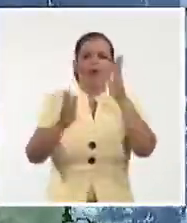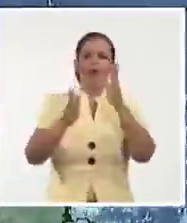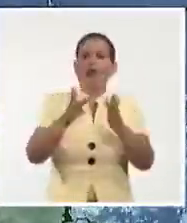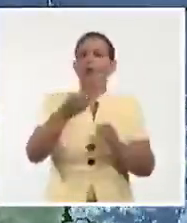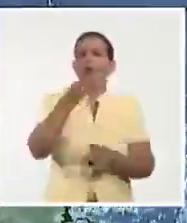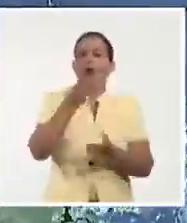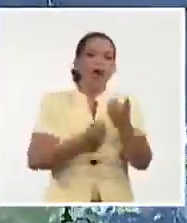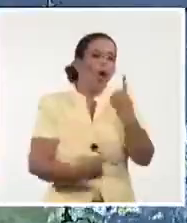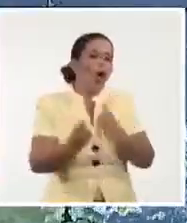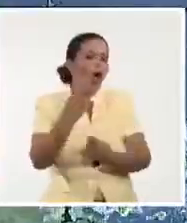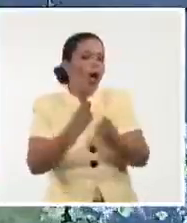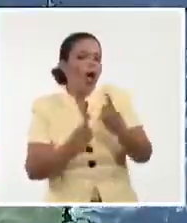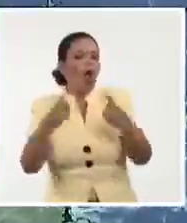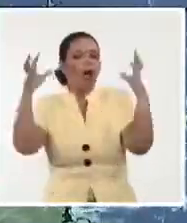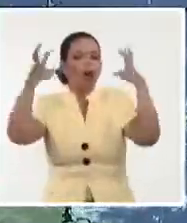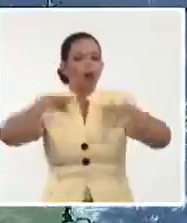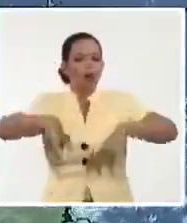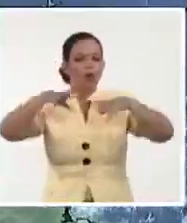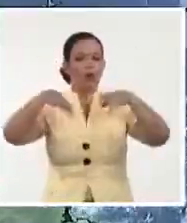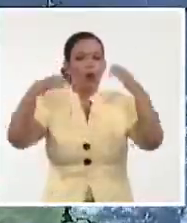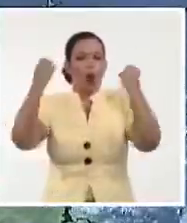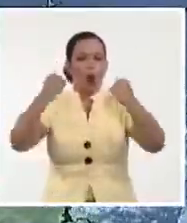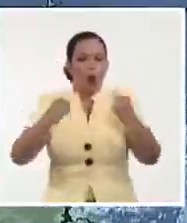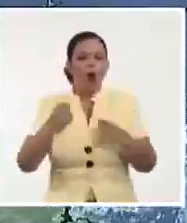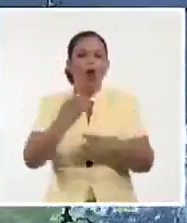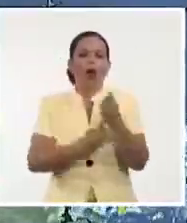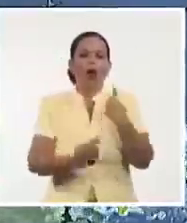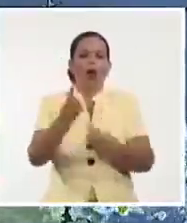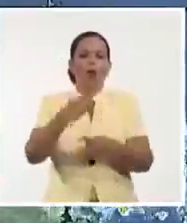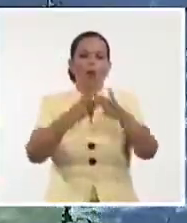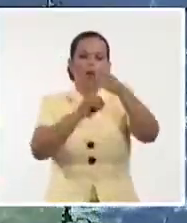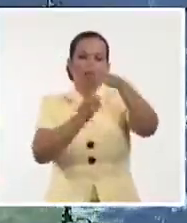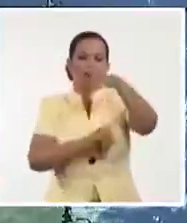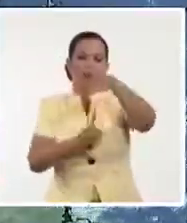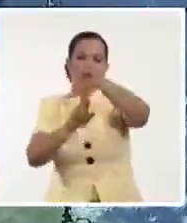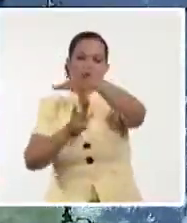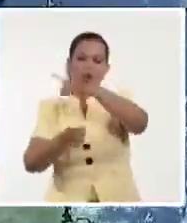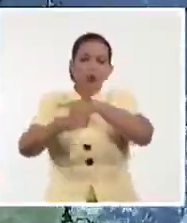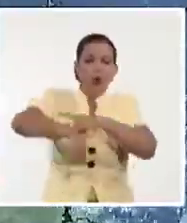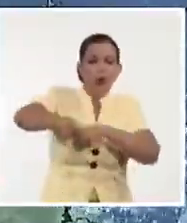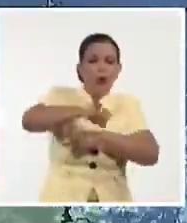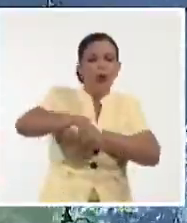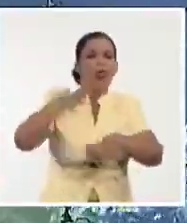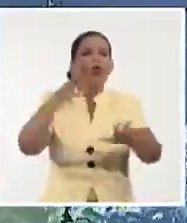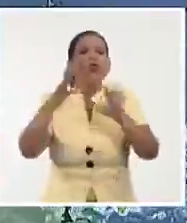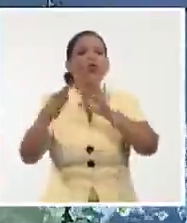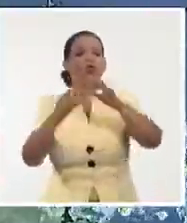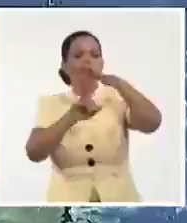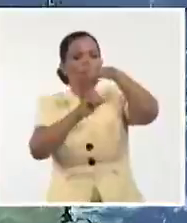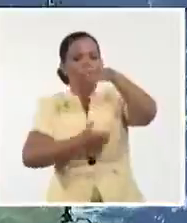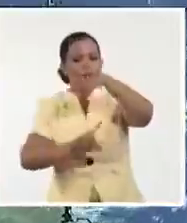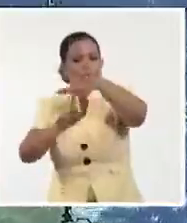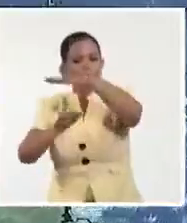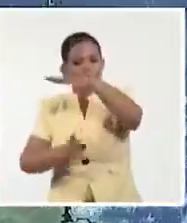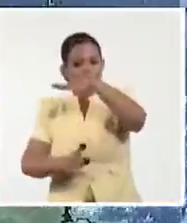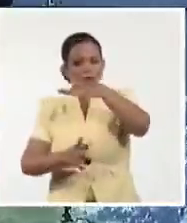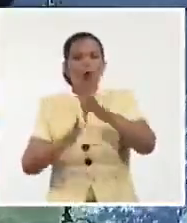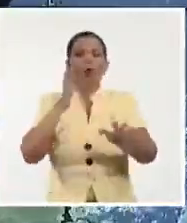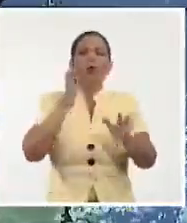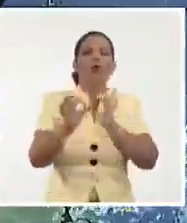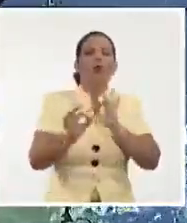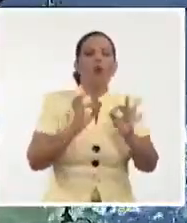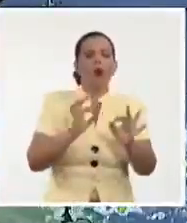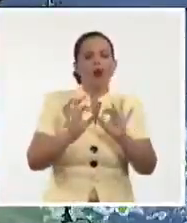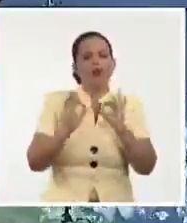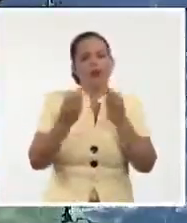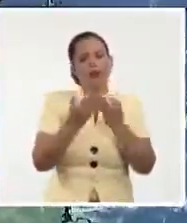algunas localidades y tener abundantes descargas eléctricas protéjase de las descargas eléctricas sin proteja a su familia muy